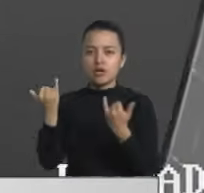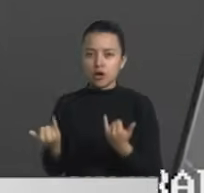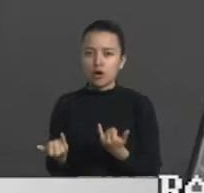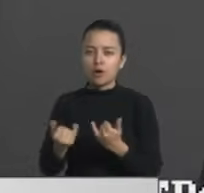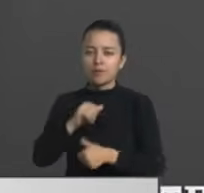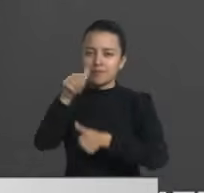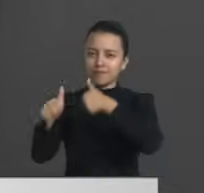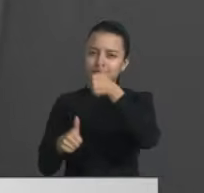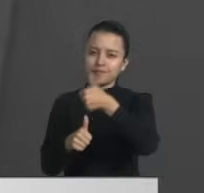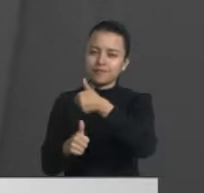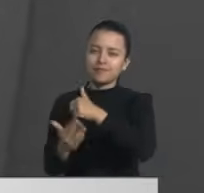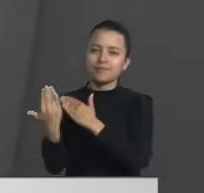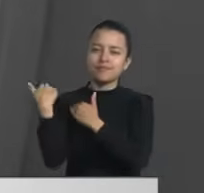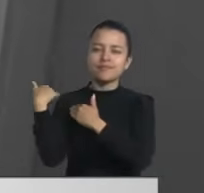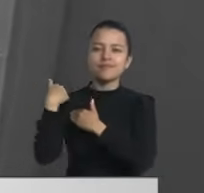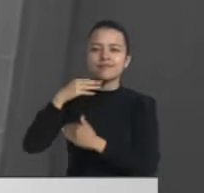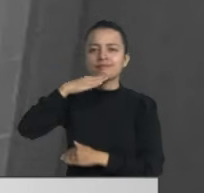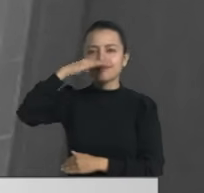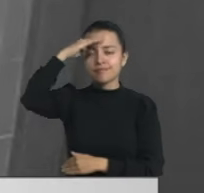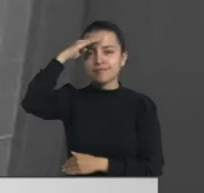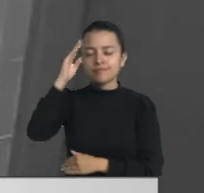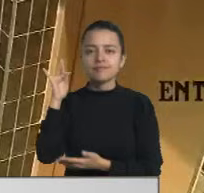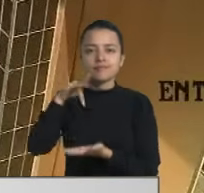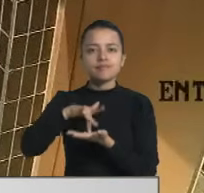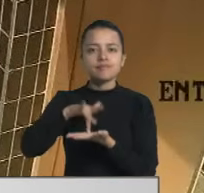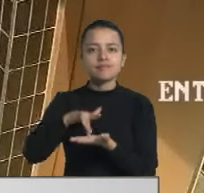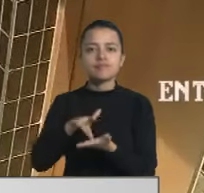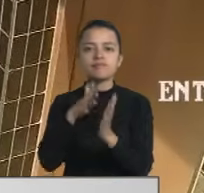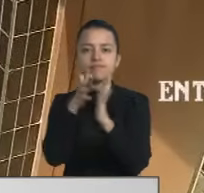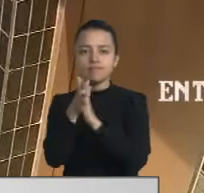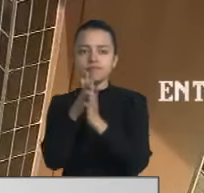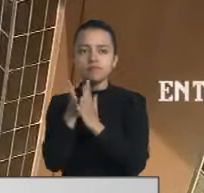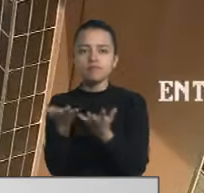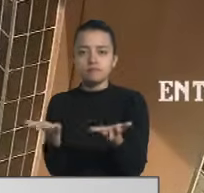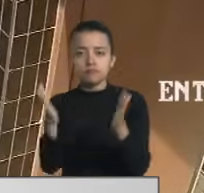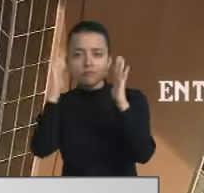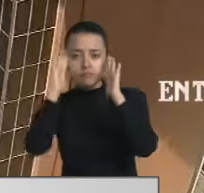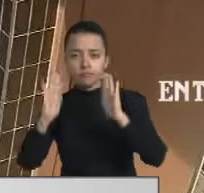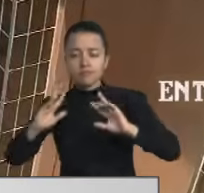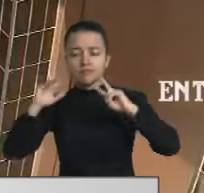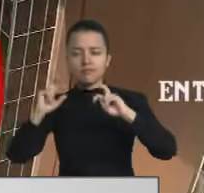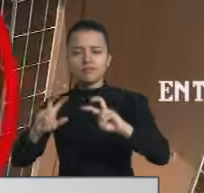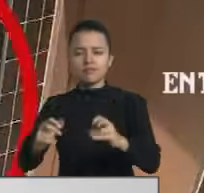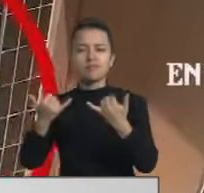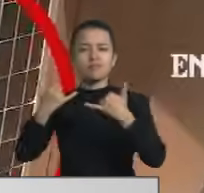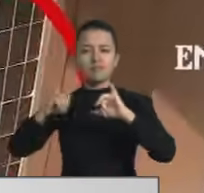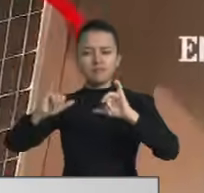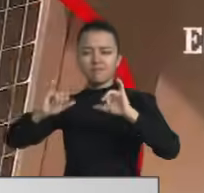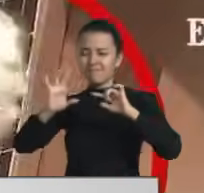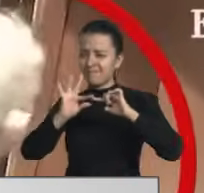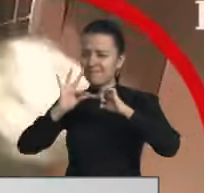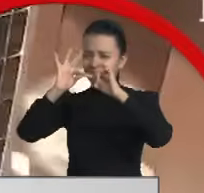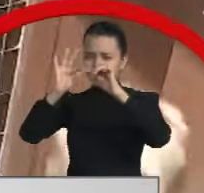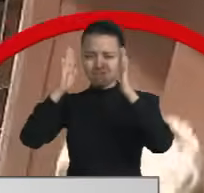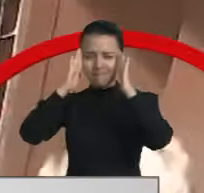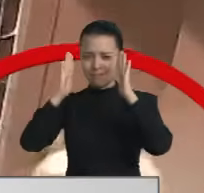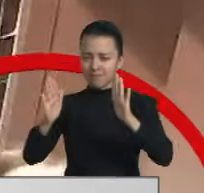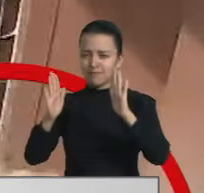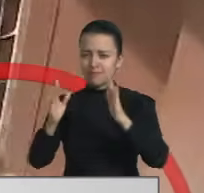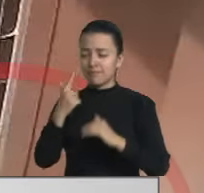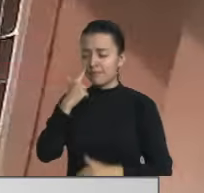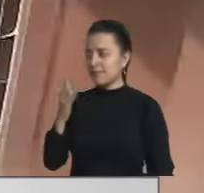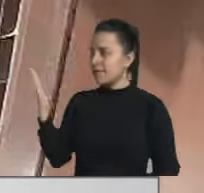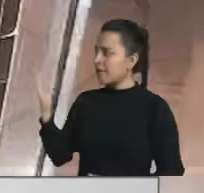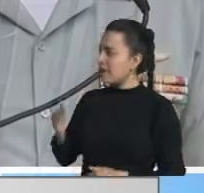el subcomandante de la policía. Dijo que están prestos a la investigación y que ya se abrió una específicamente interna.